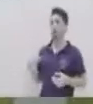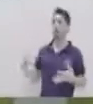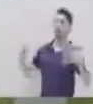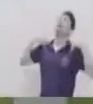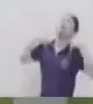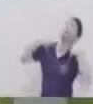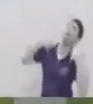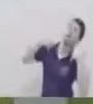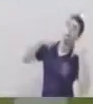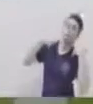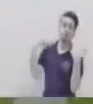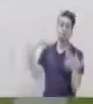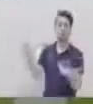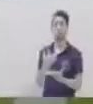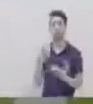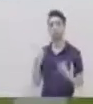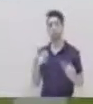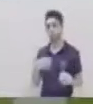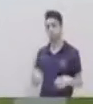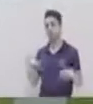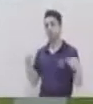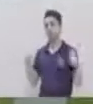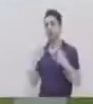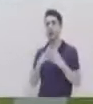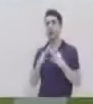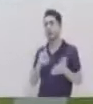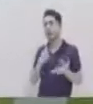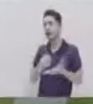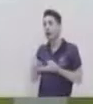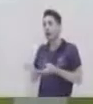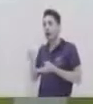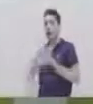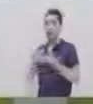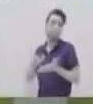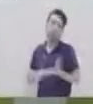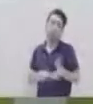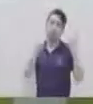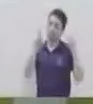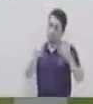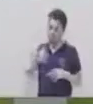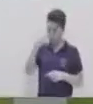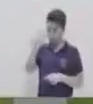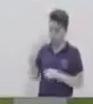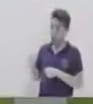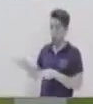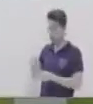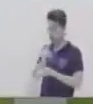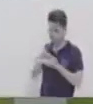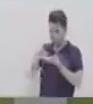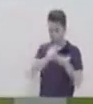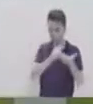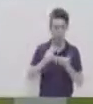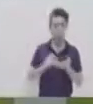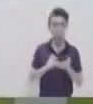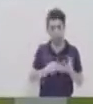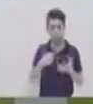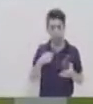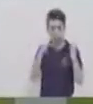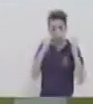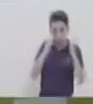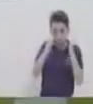recarga todo, por ejemplo, los quehaceres de casa, ¿verdad? Si hay un trabajo colaborativo, pues entonces voy a